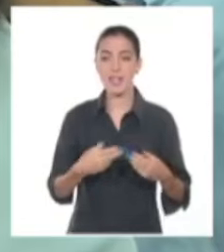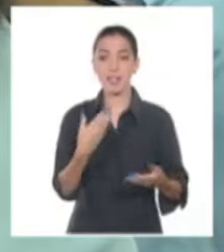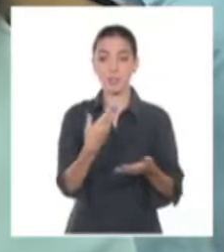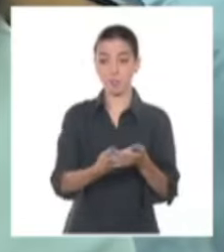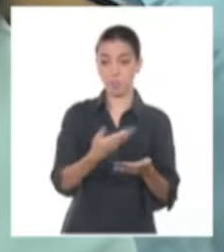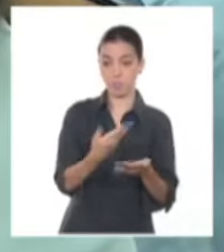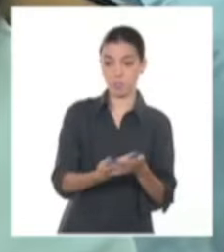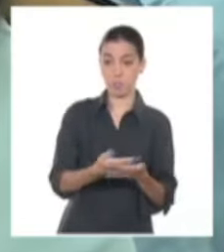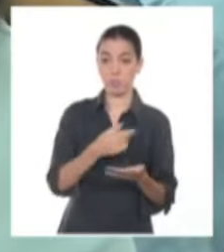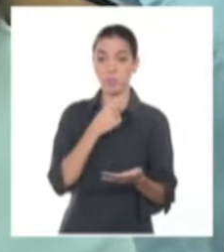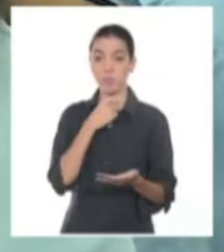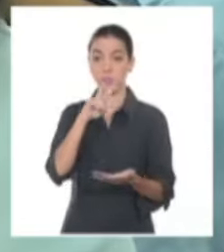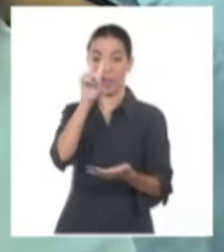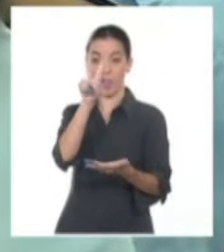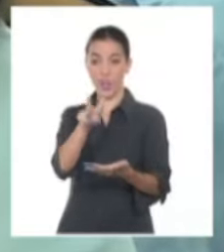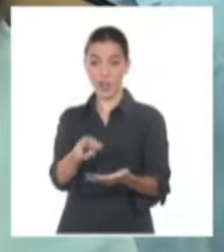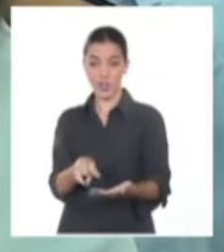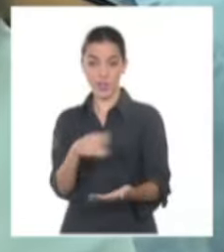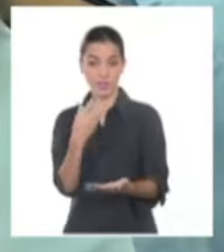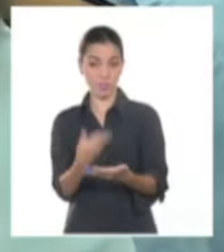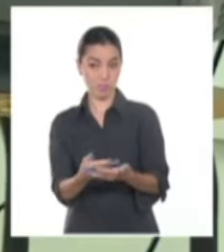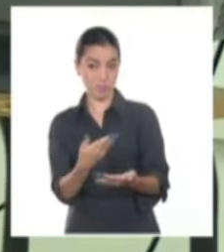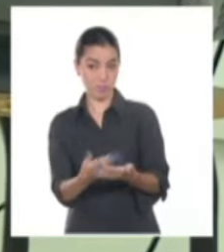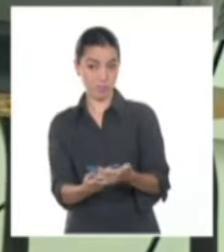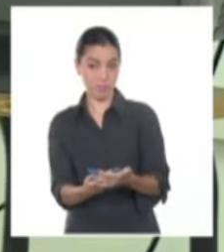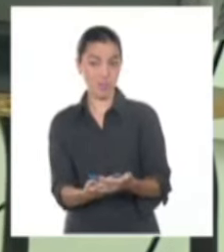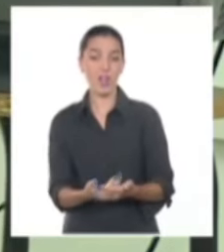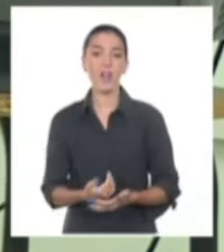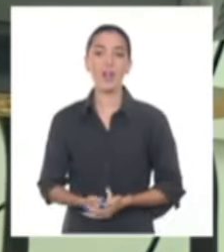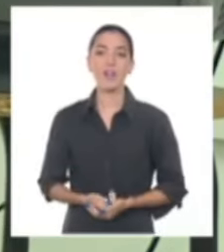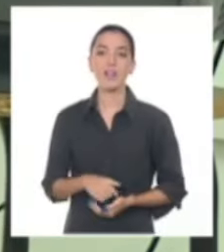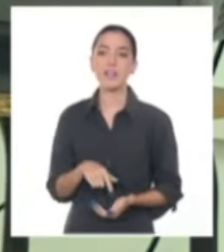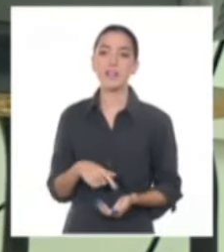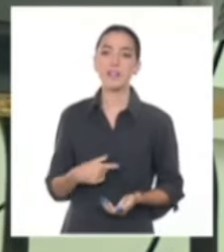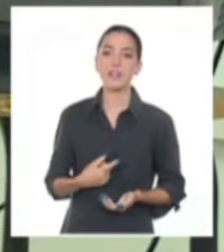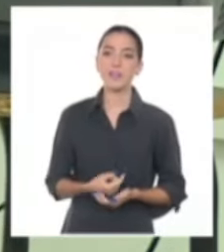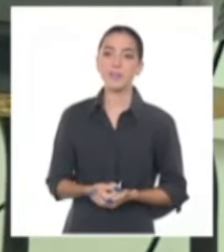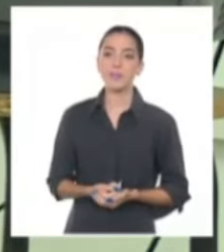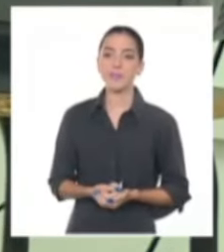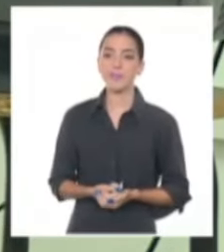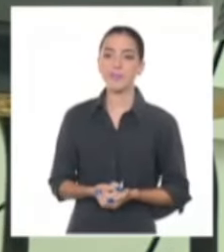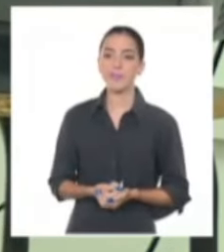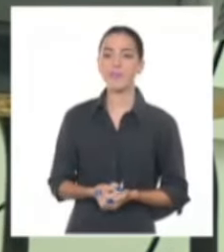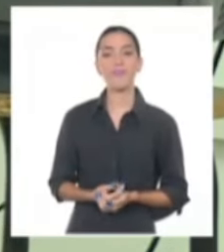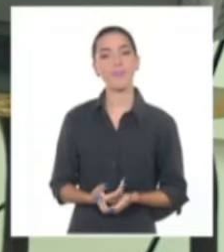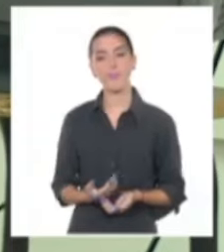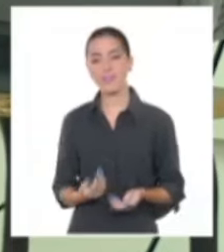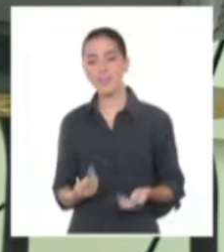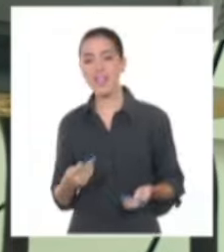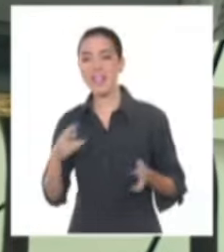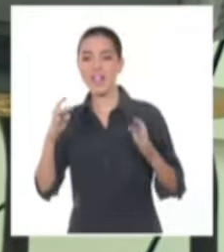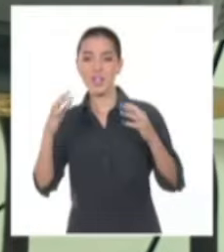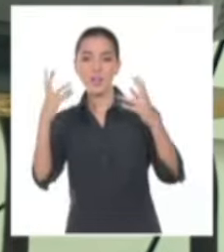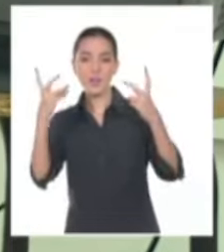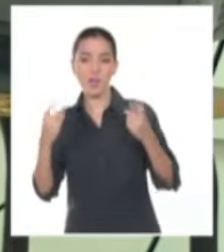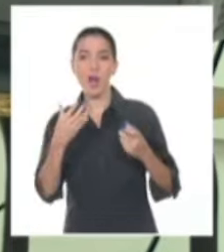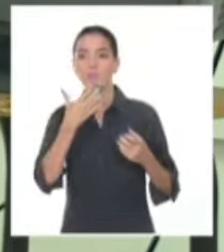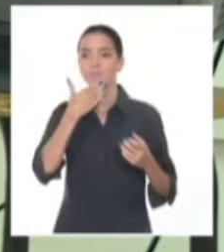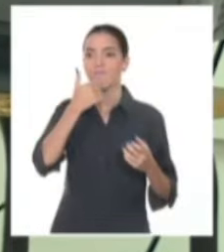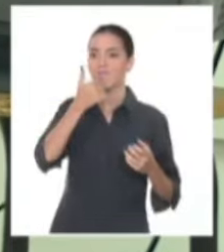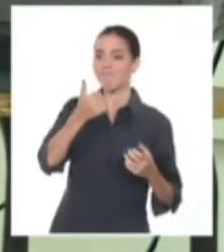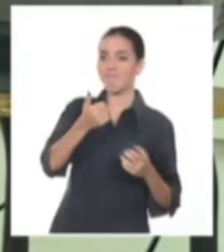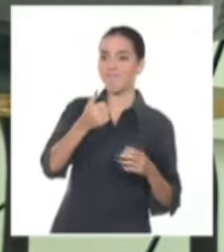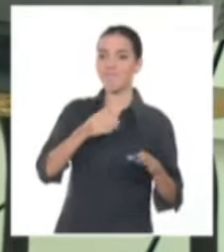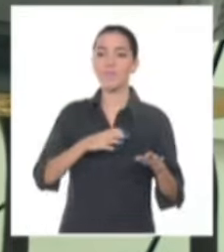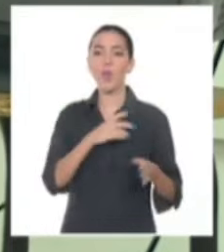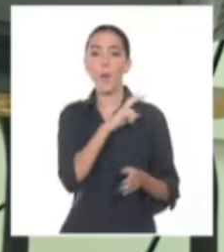sino todos los que hoy cursamos el noveno grado aquí, y tenemos resultados muy satisfactorios con entrenadores excelentes que